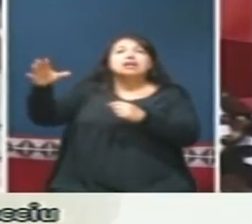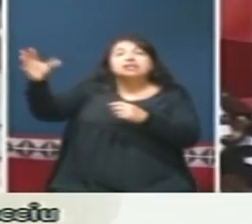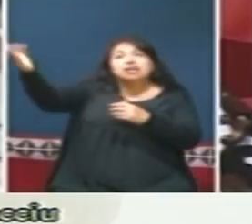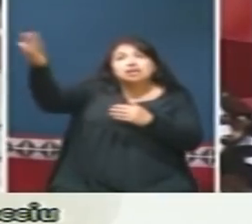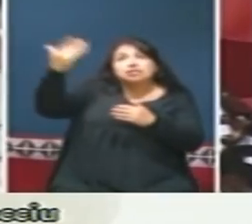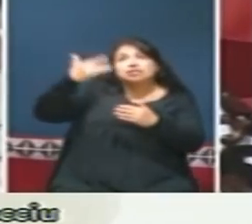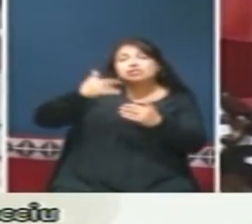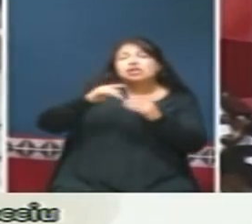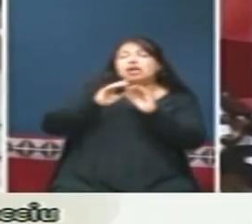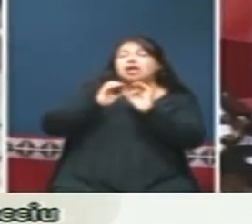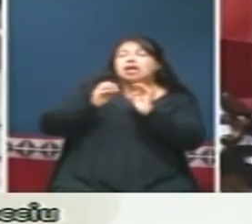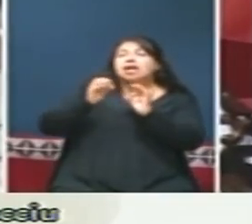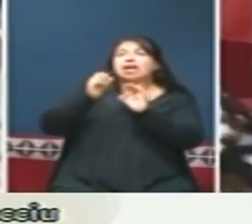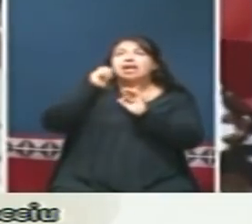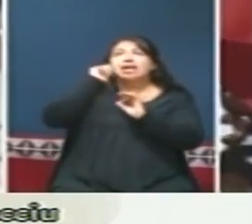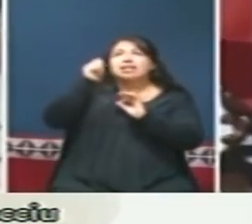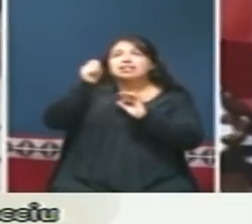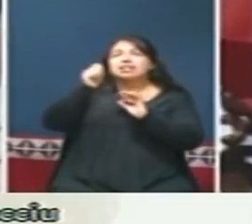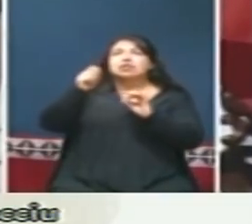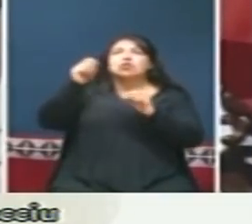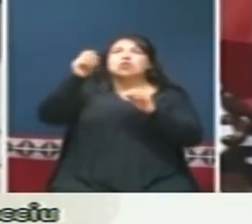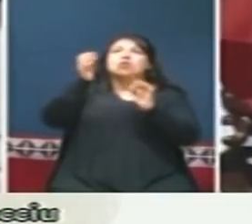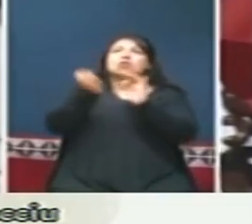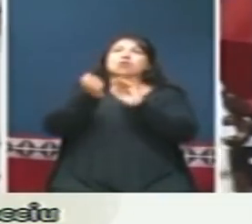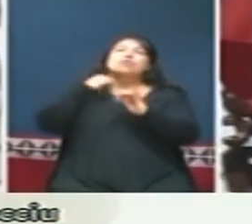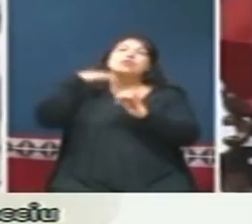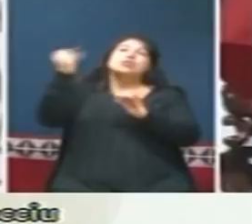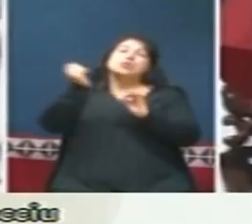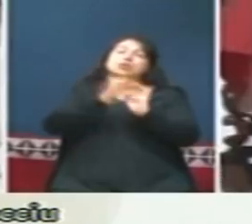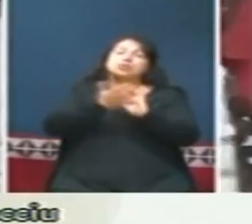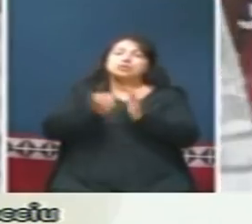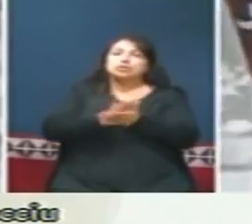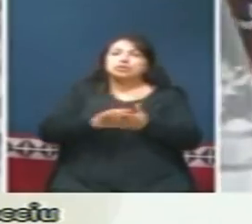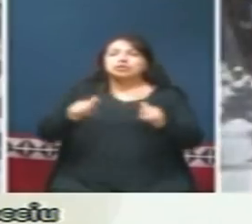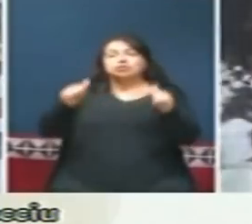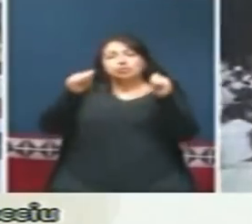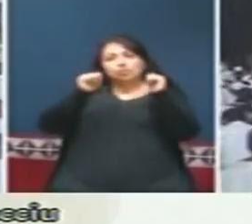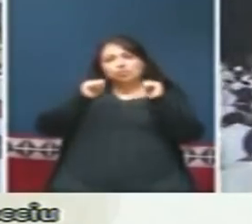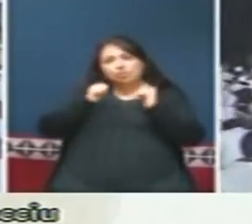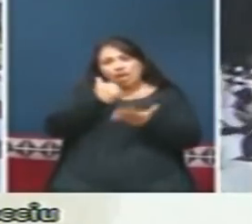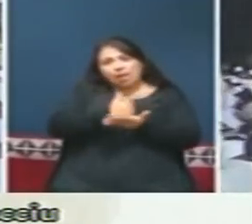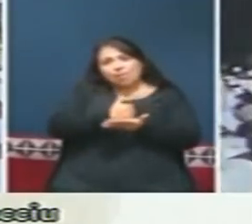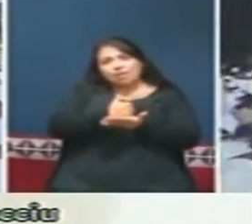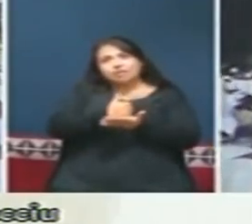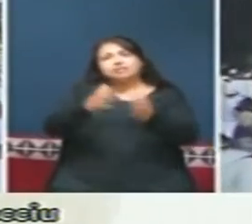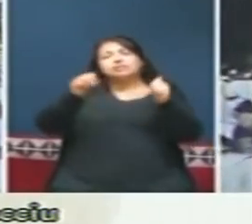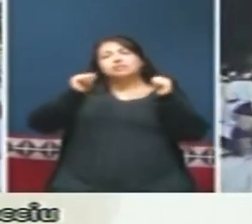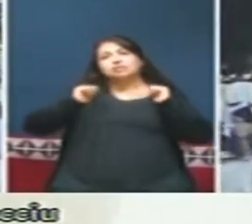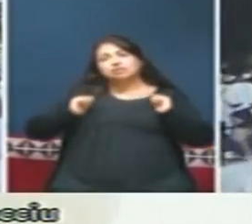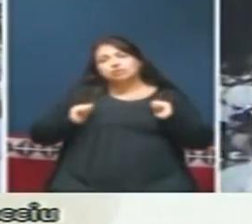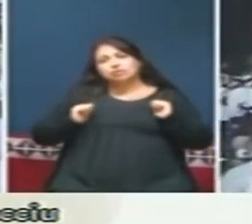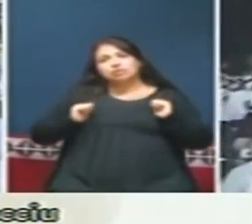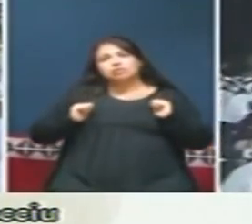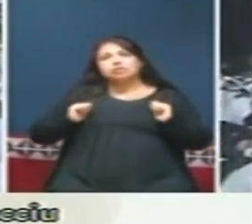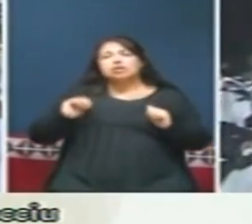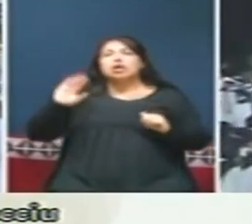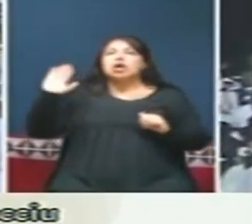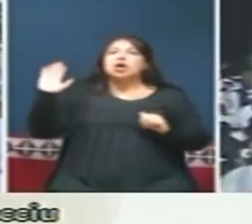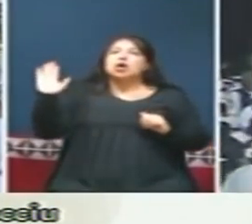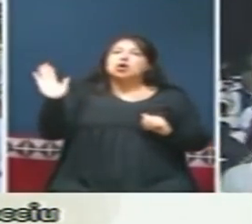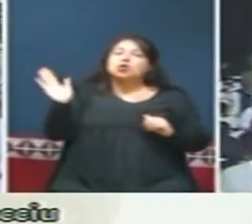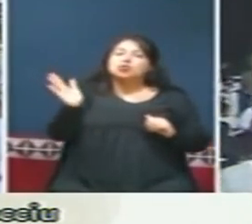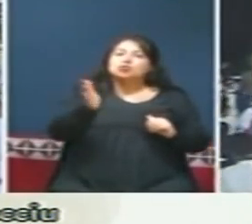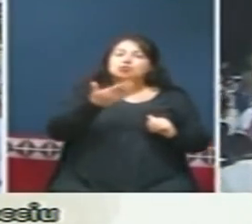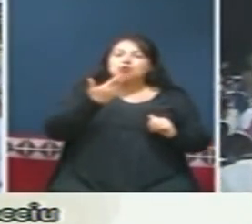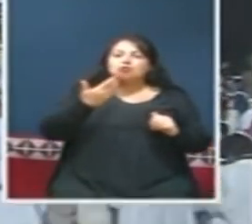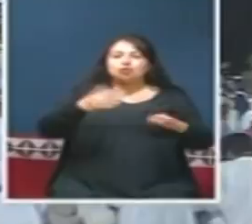por los siglos de los siglos. Amén. Amén. Podemos sentarnos. Todo se dispone para la